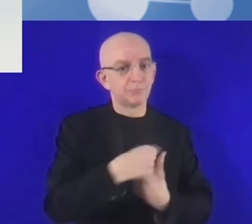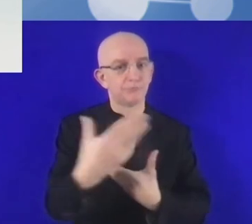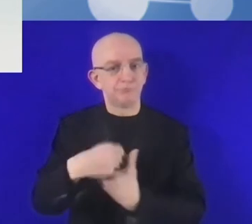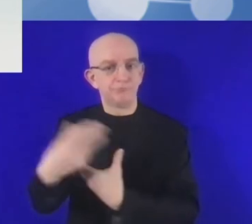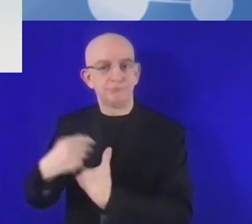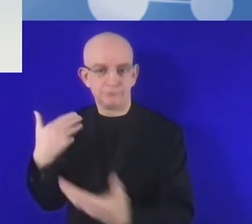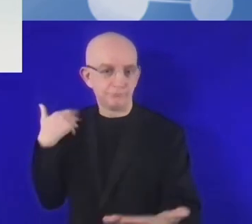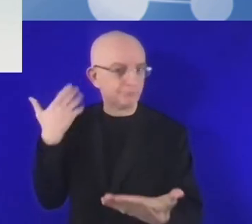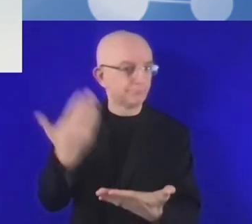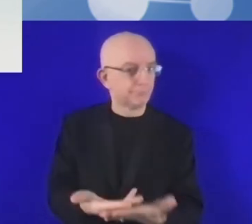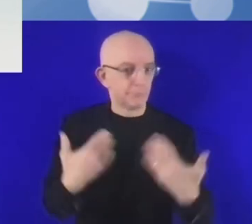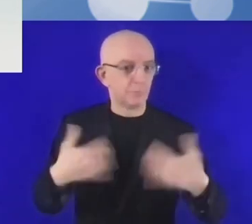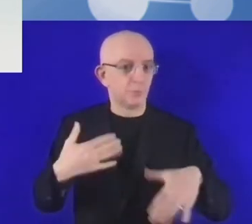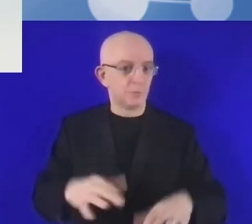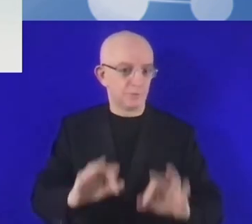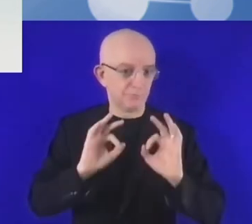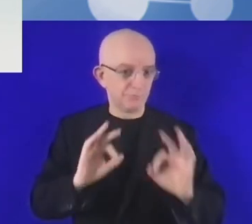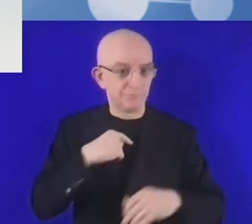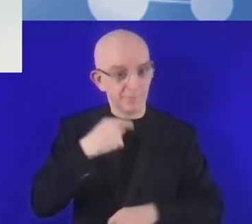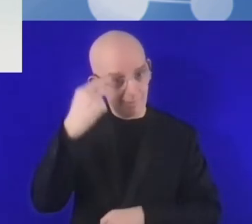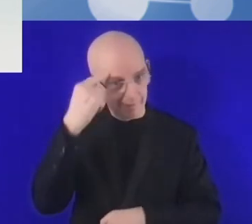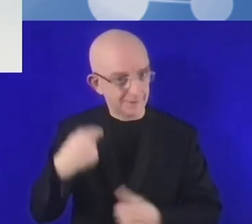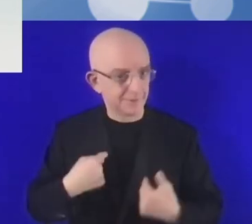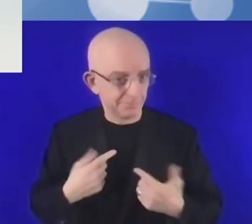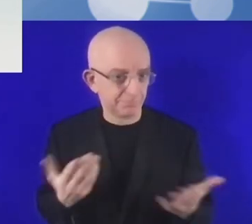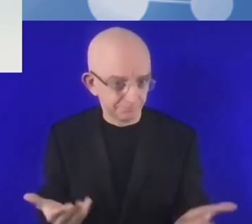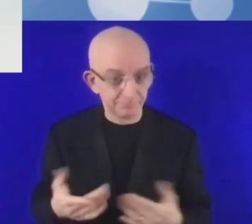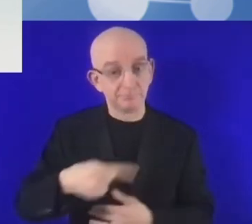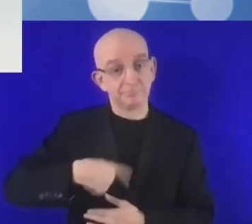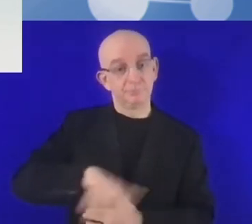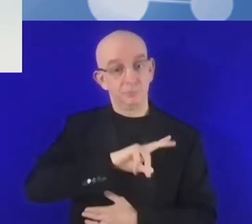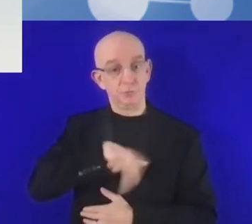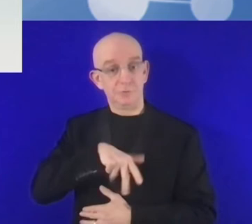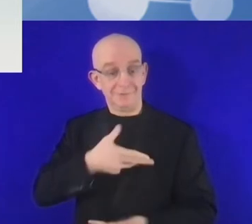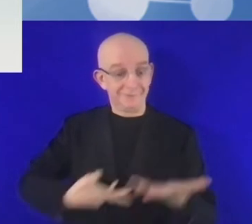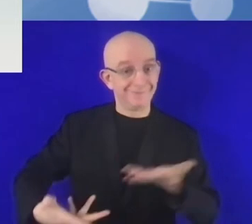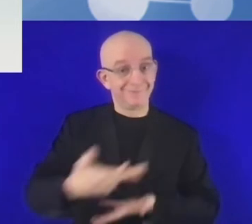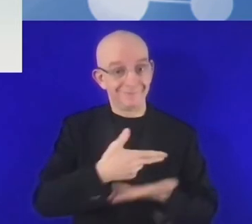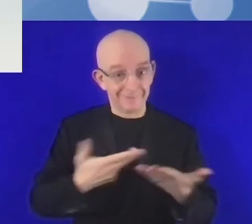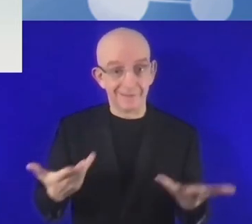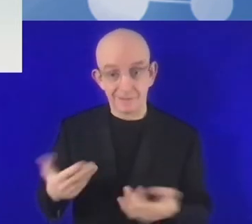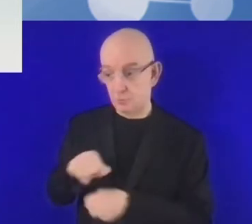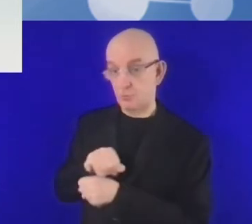la innovación, a la creación de espacios seguros donde podemos crear este tipo de